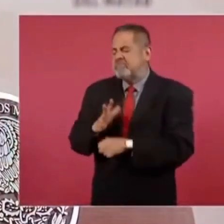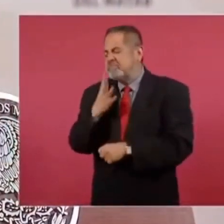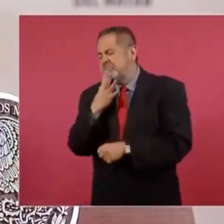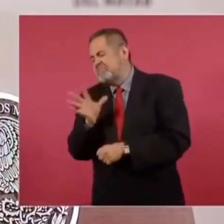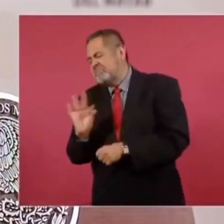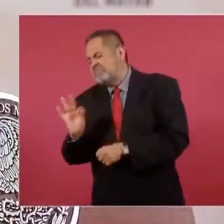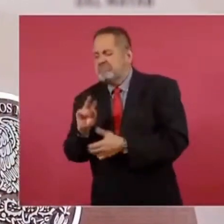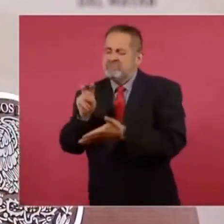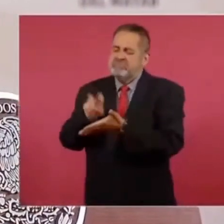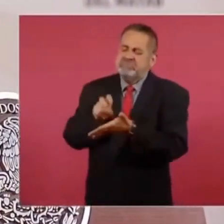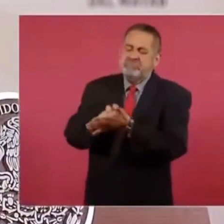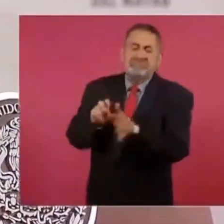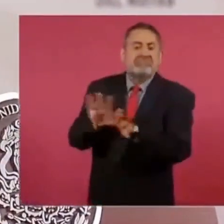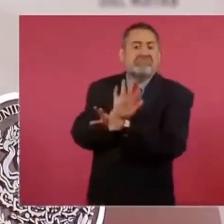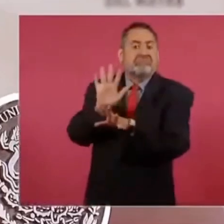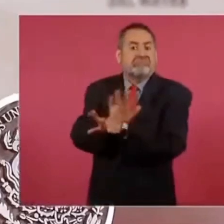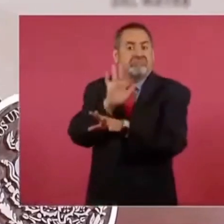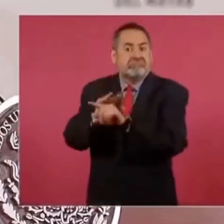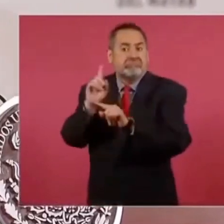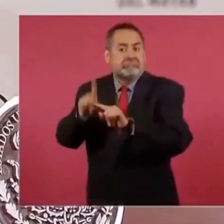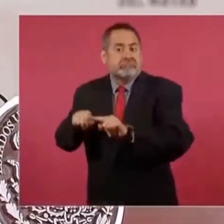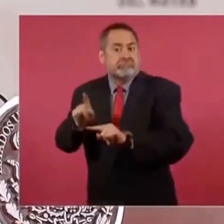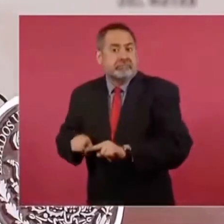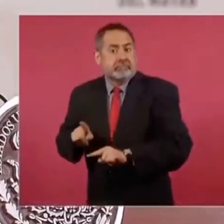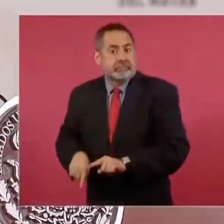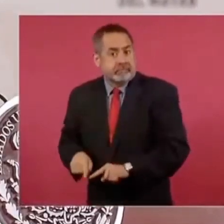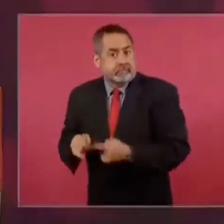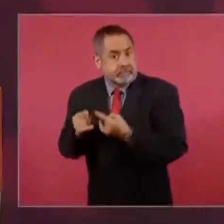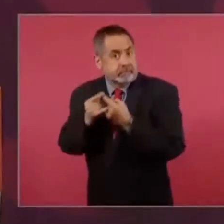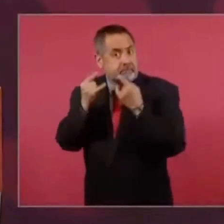de los programas de enseñanza